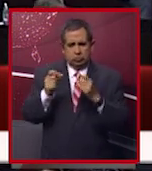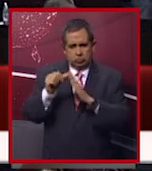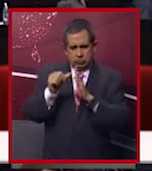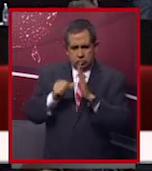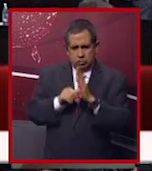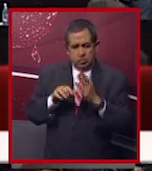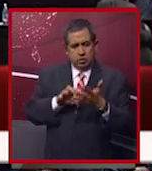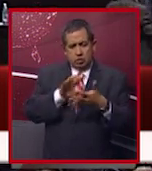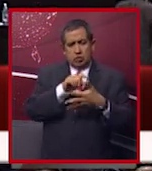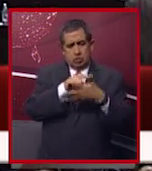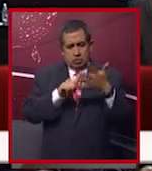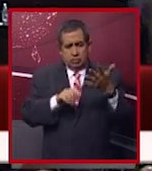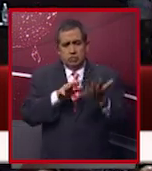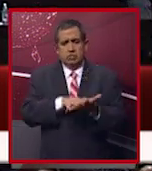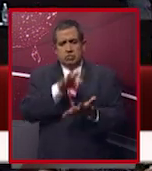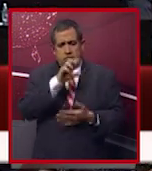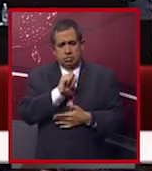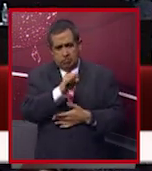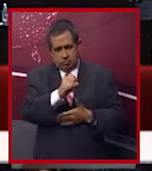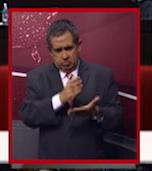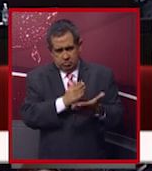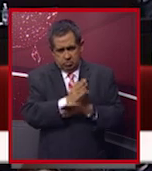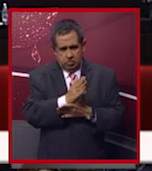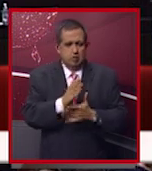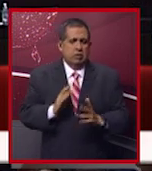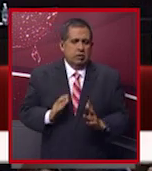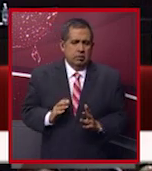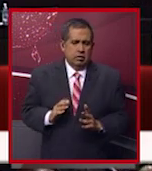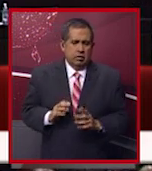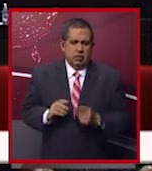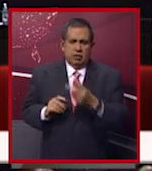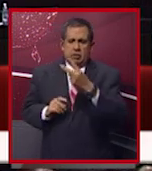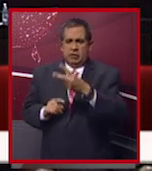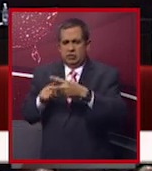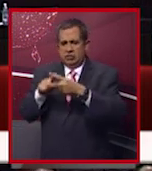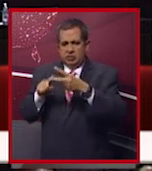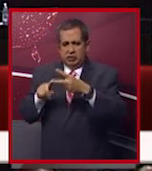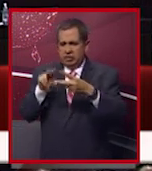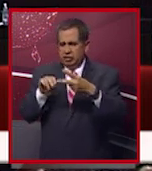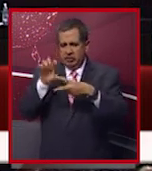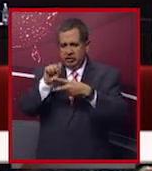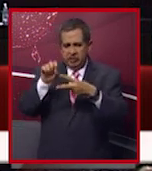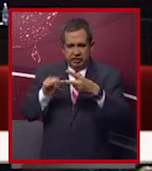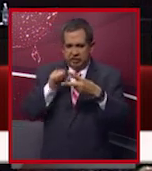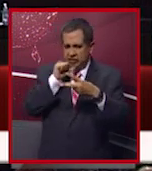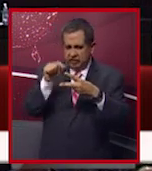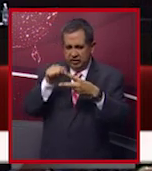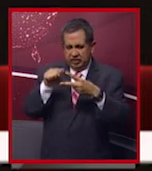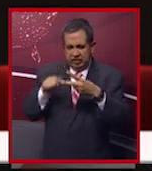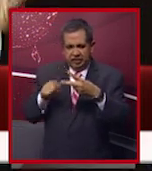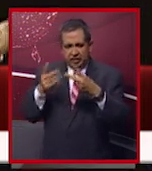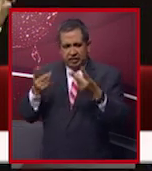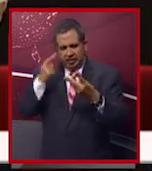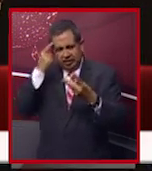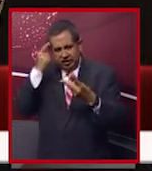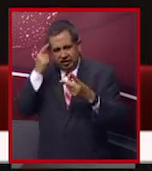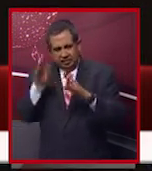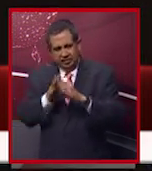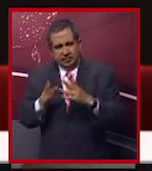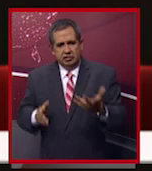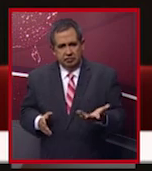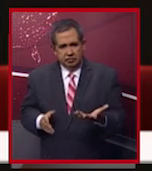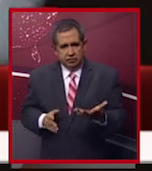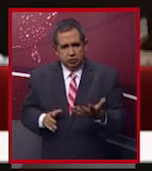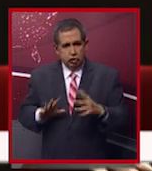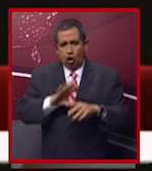artículos alcanzaron la mayoría calificada, 2 artículos no. ¿En qué cabeza cabe que